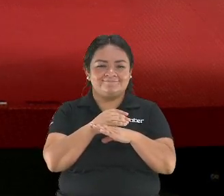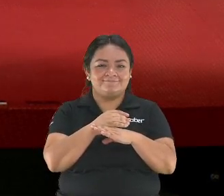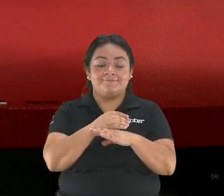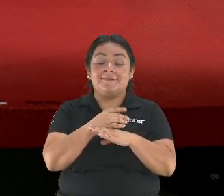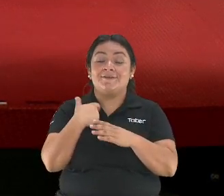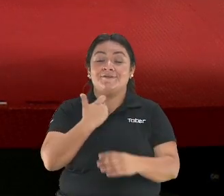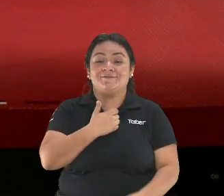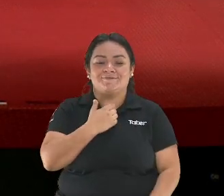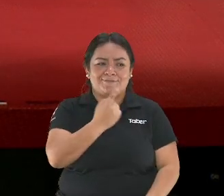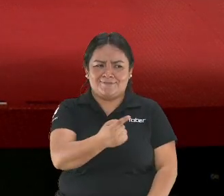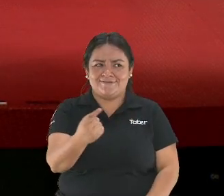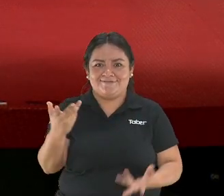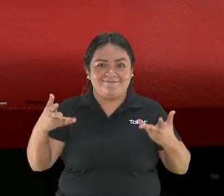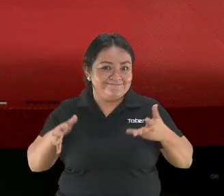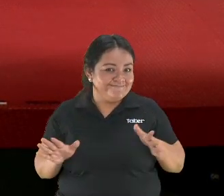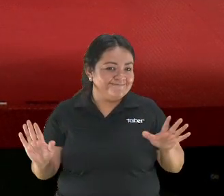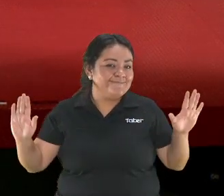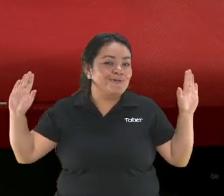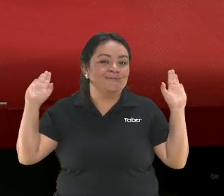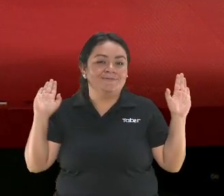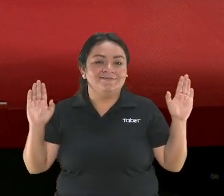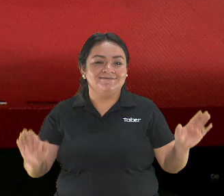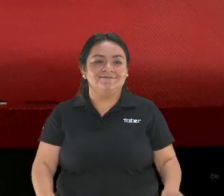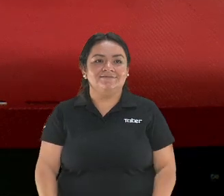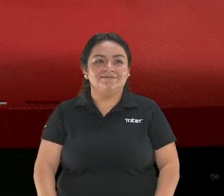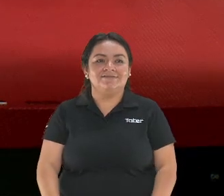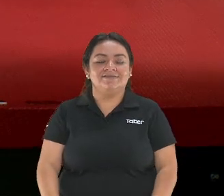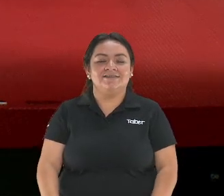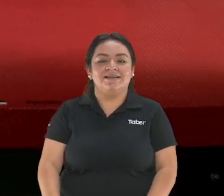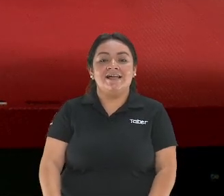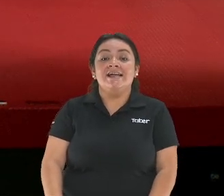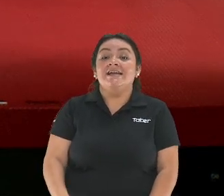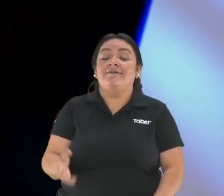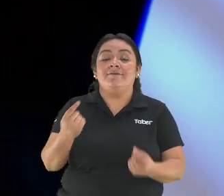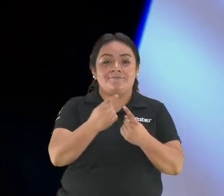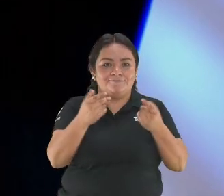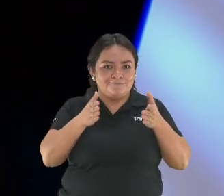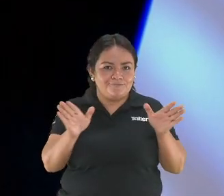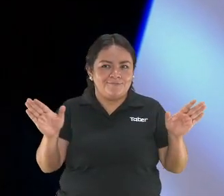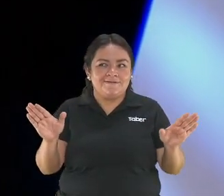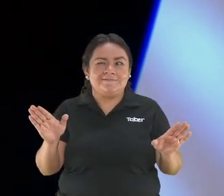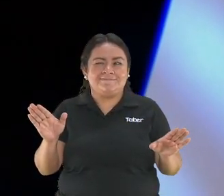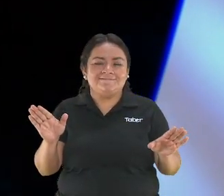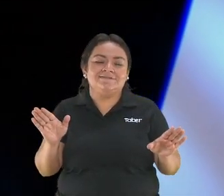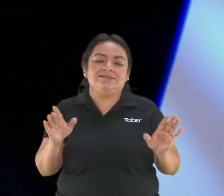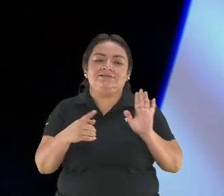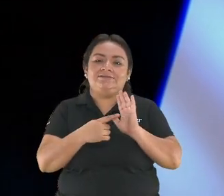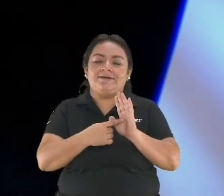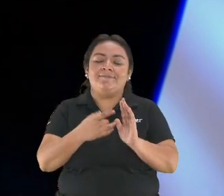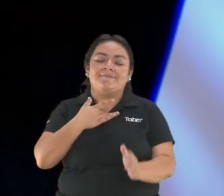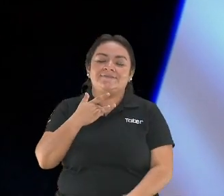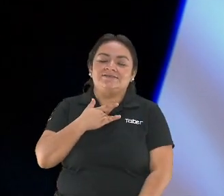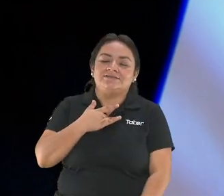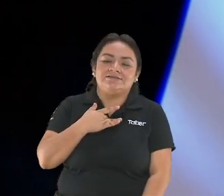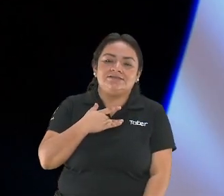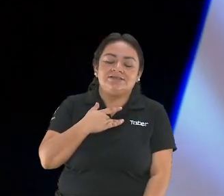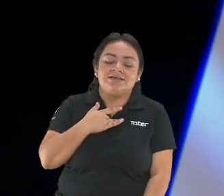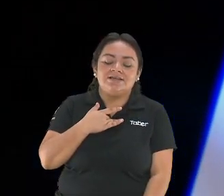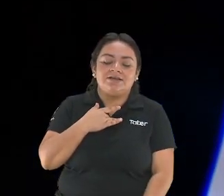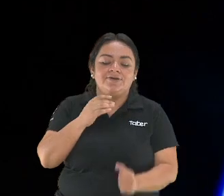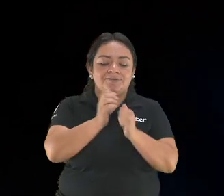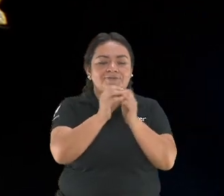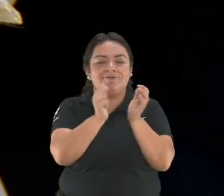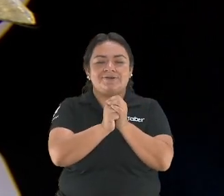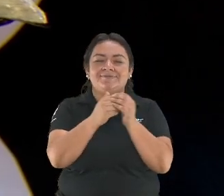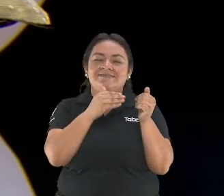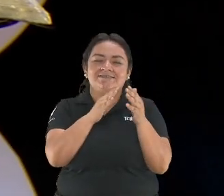somos seres humanos y como seres humanos nos va a tocar experimentar diversidad